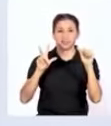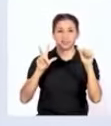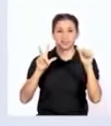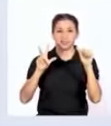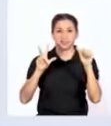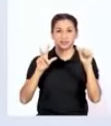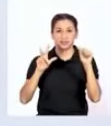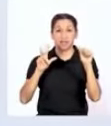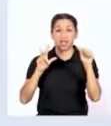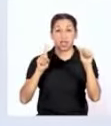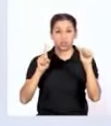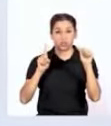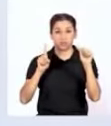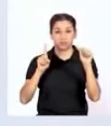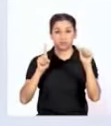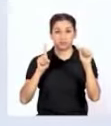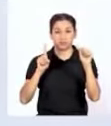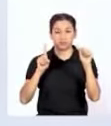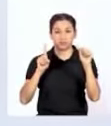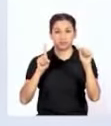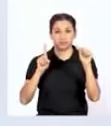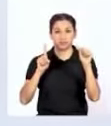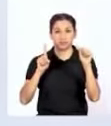A3. A1.